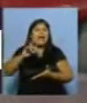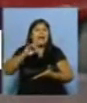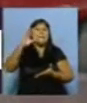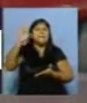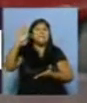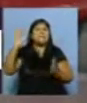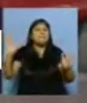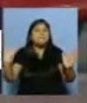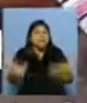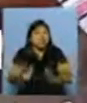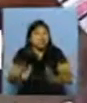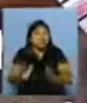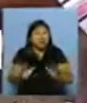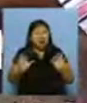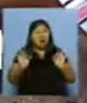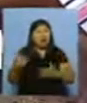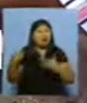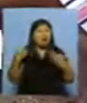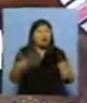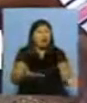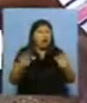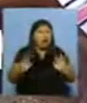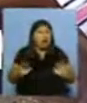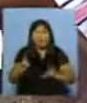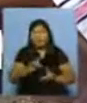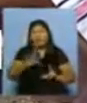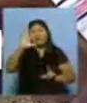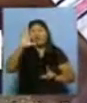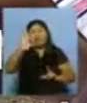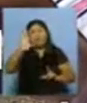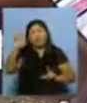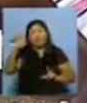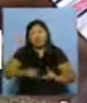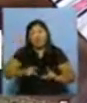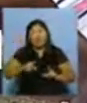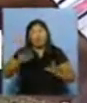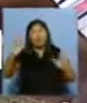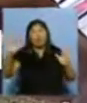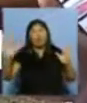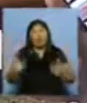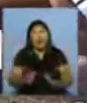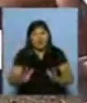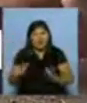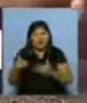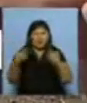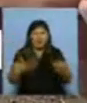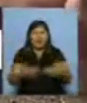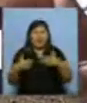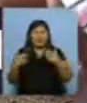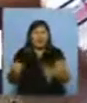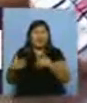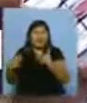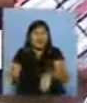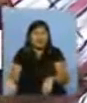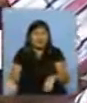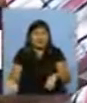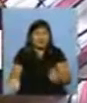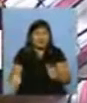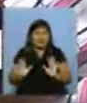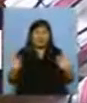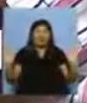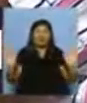quiere decir que las estaciones que venían vendiendo o que venían recuperándose de la pandemia, que ya estábamos a valores casi normales, hoy nos bajaron el